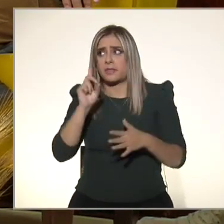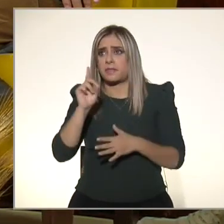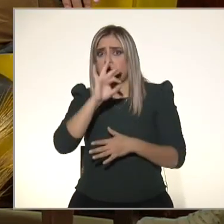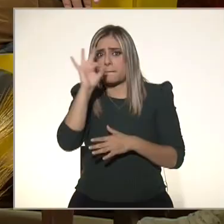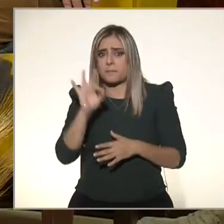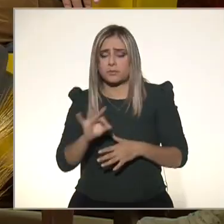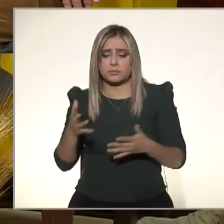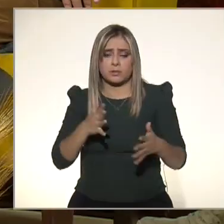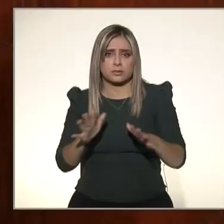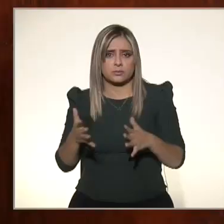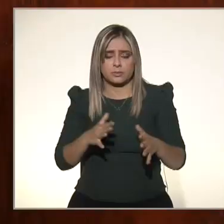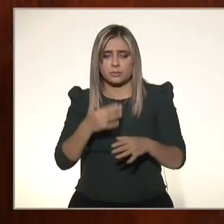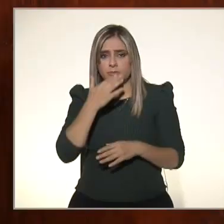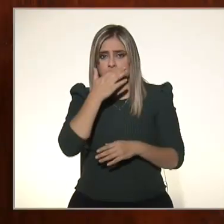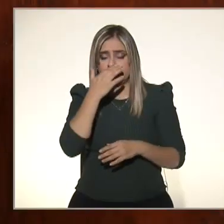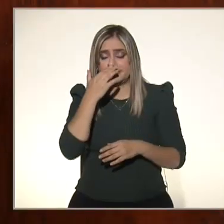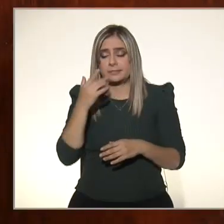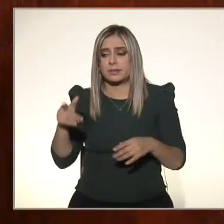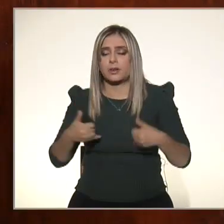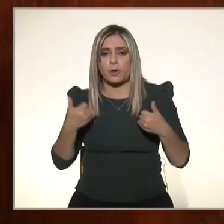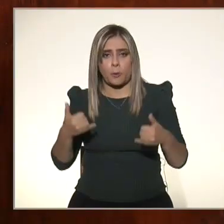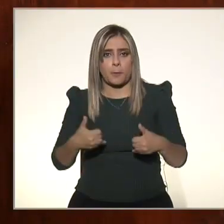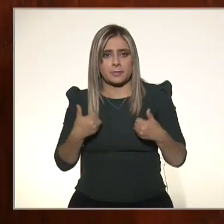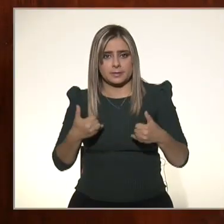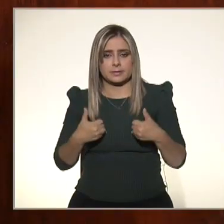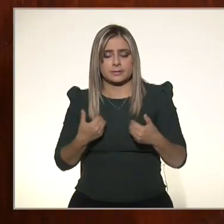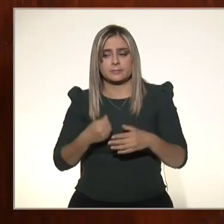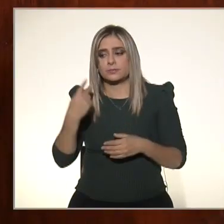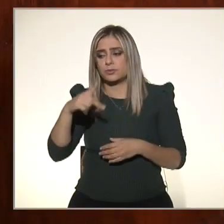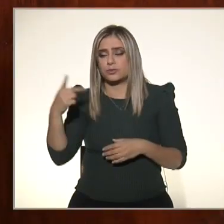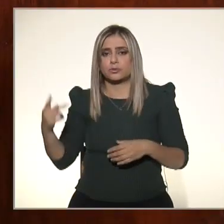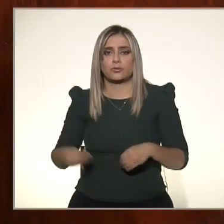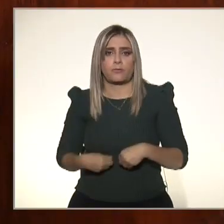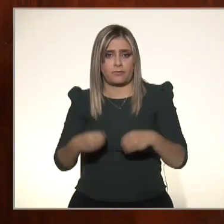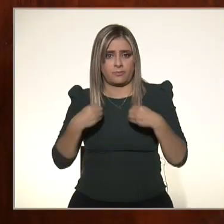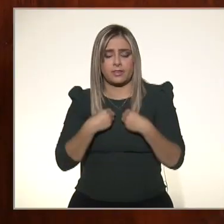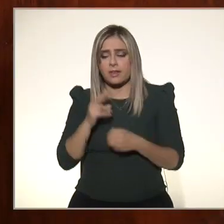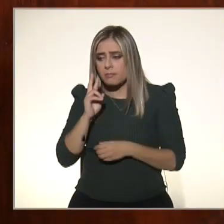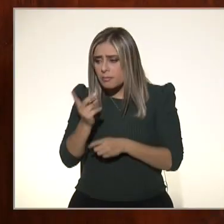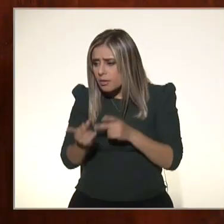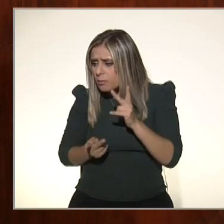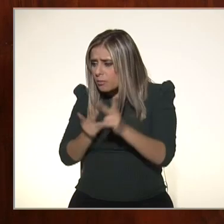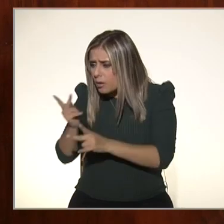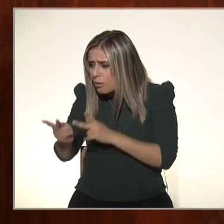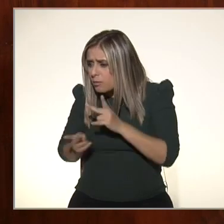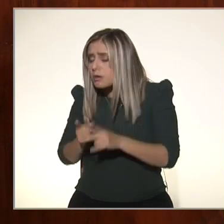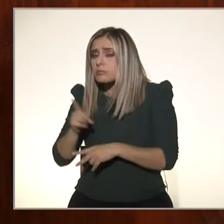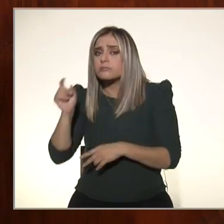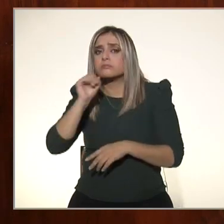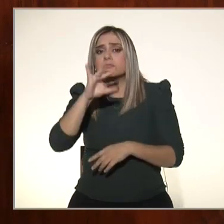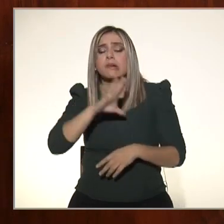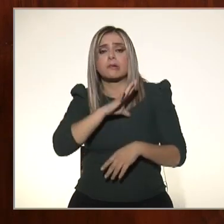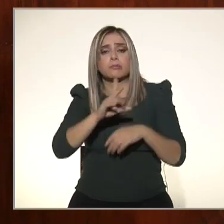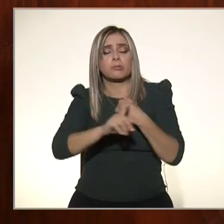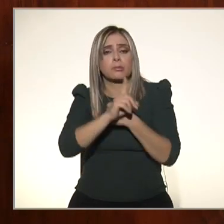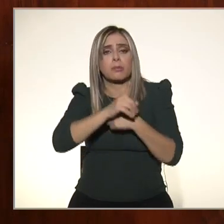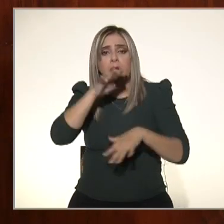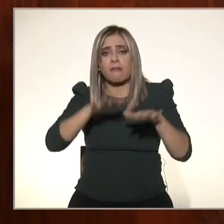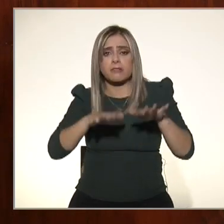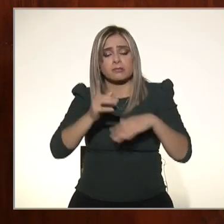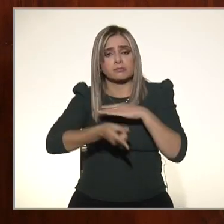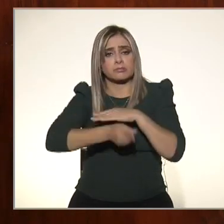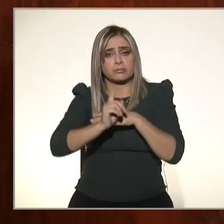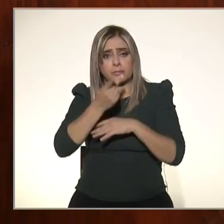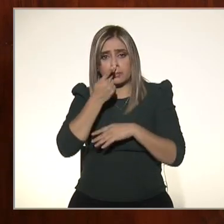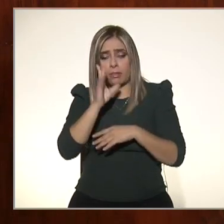30% de jóvenes en algún momento dado de su vida llegan a tener algún problema en diferentes grados de